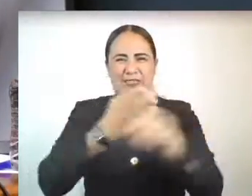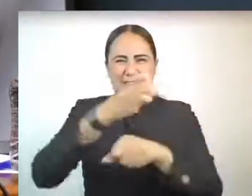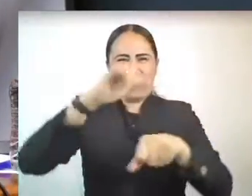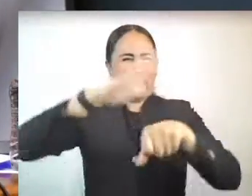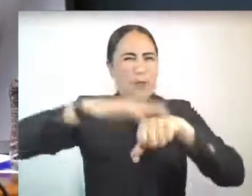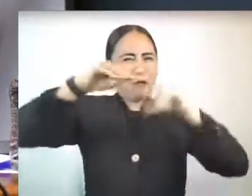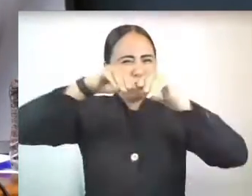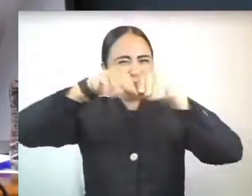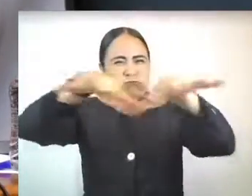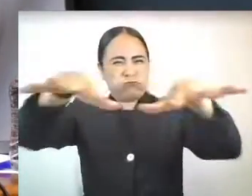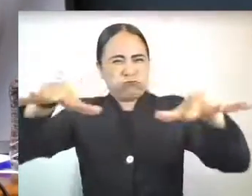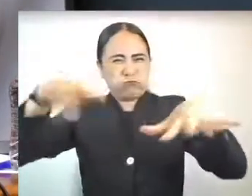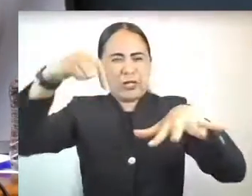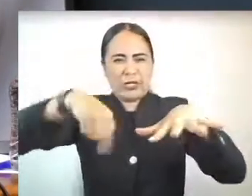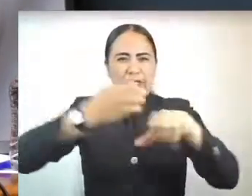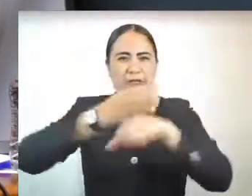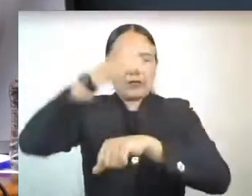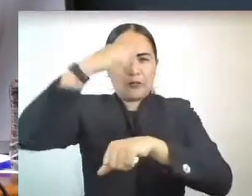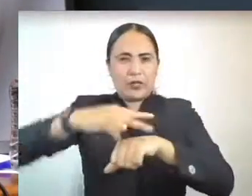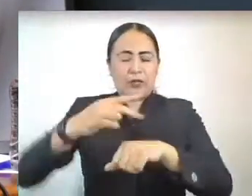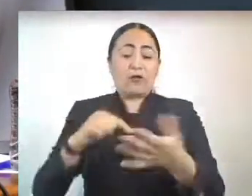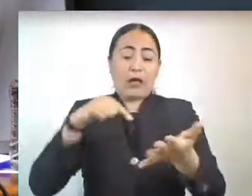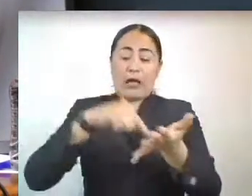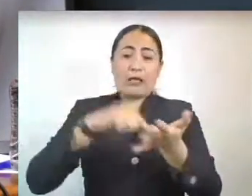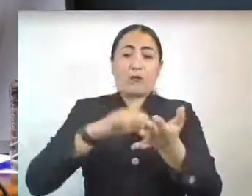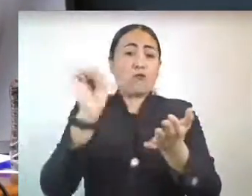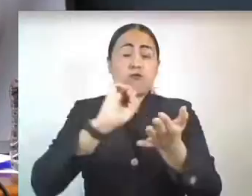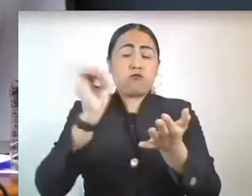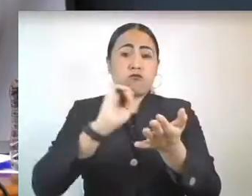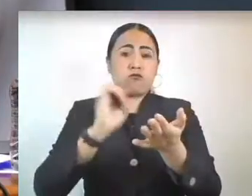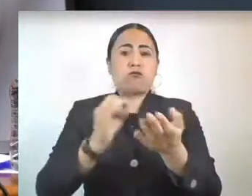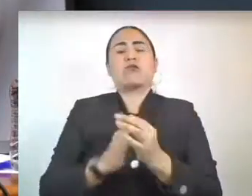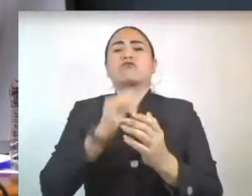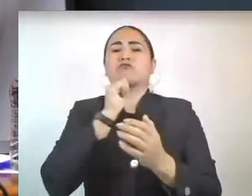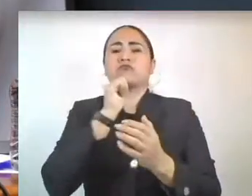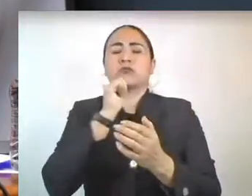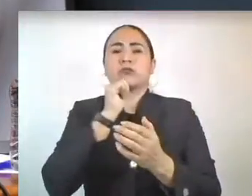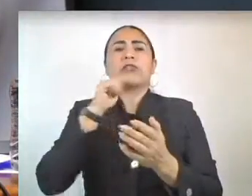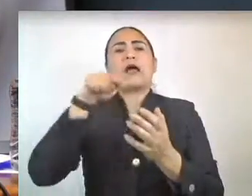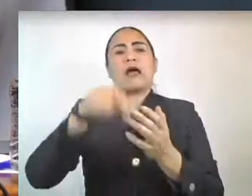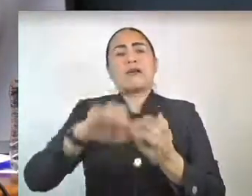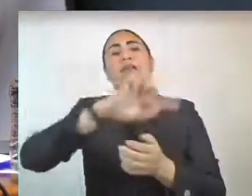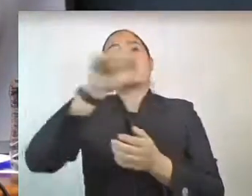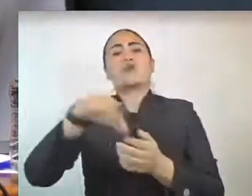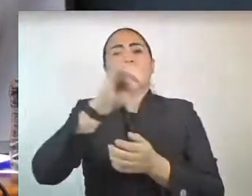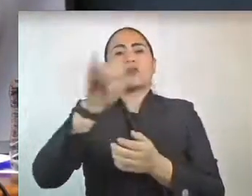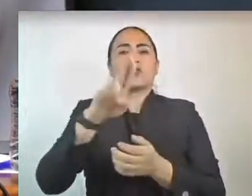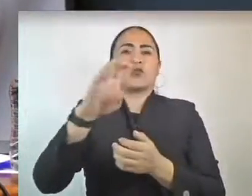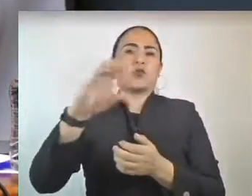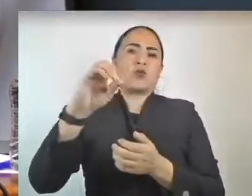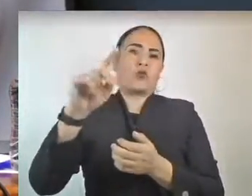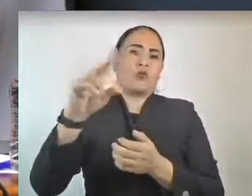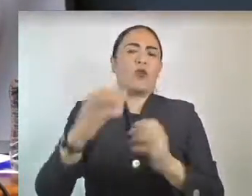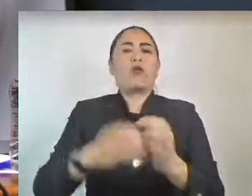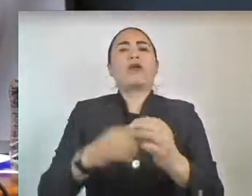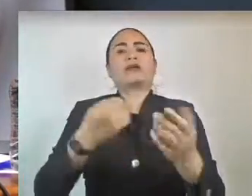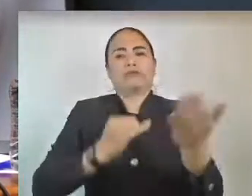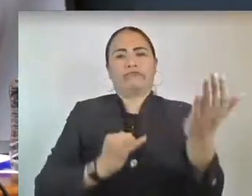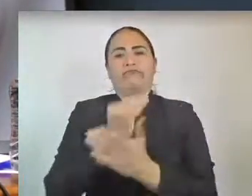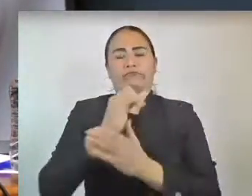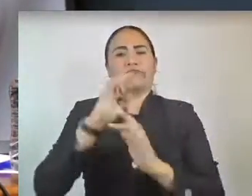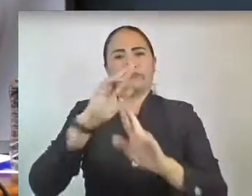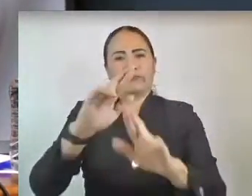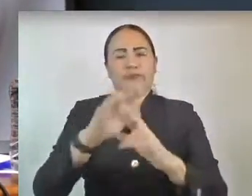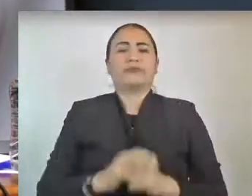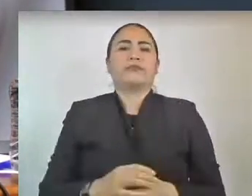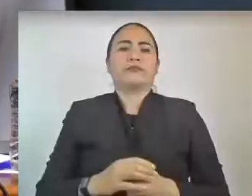Artículo 4. Lo no previsto en el presente acuerdo será resuelto por la Junta de Coordinación Política. Transitorios. Primero, publíquese